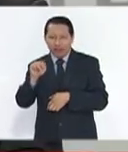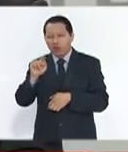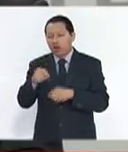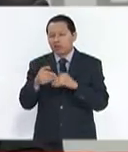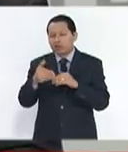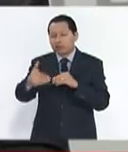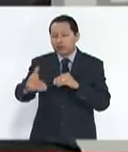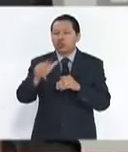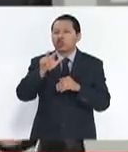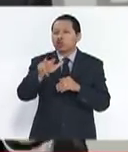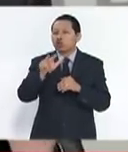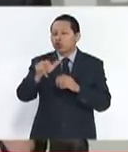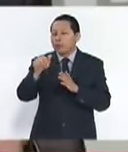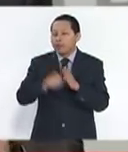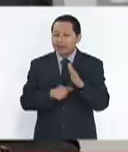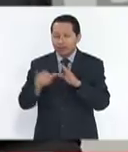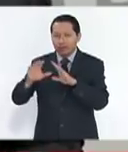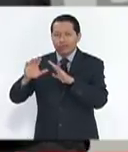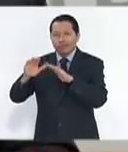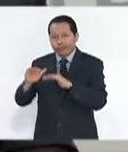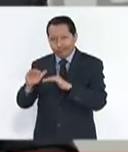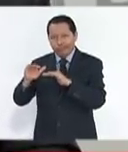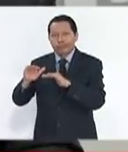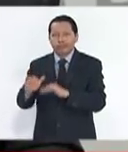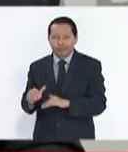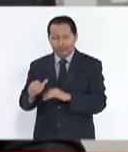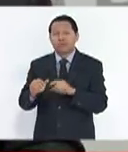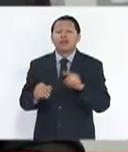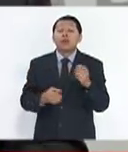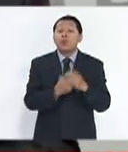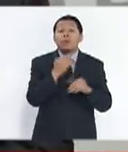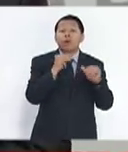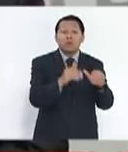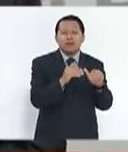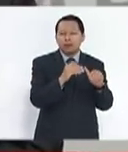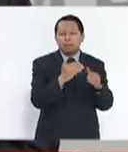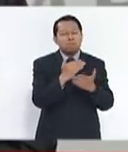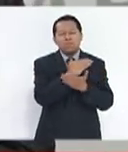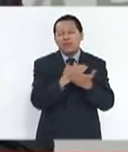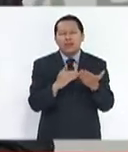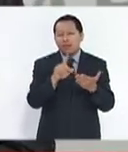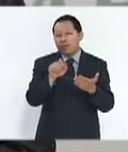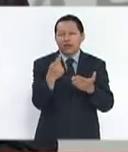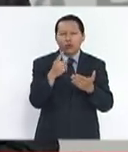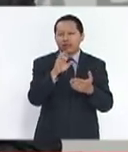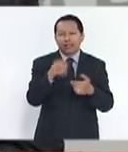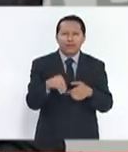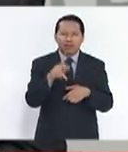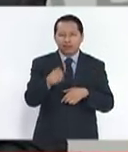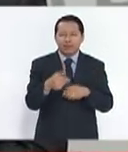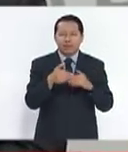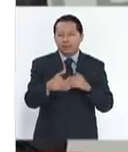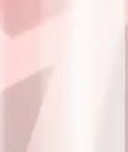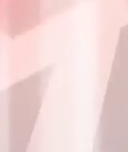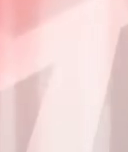meses. En la zona del nuevo aeropuerto se hunde la mitad, 21 centímetros aproximadamente cada 18